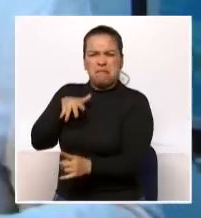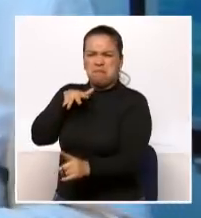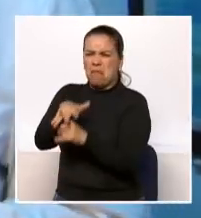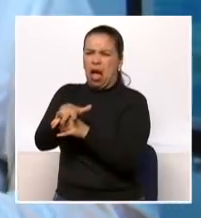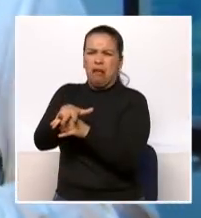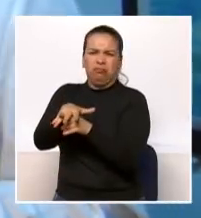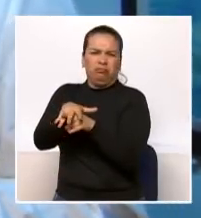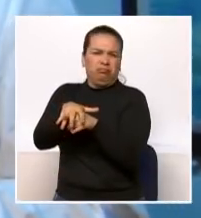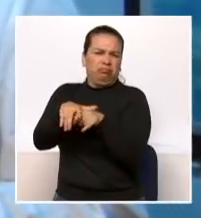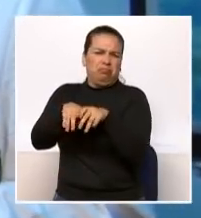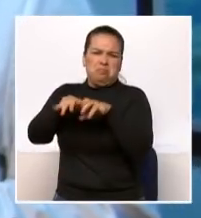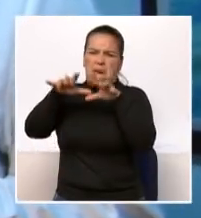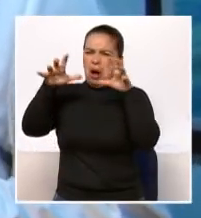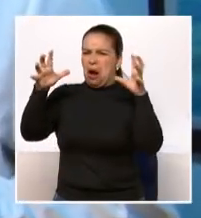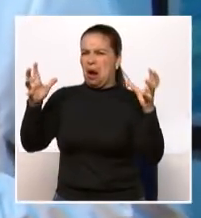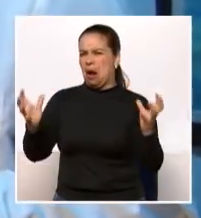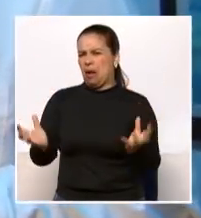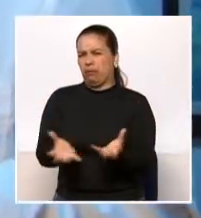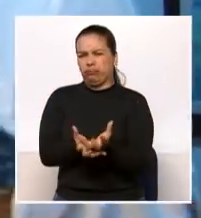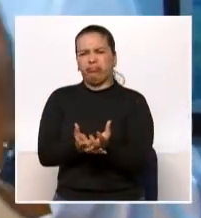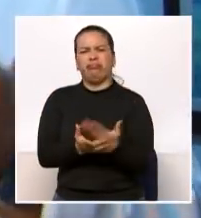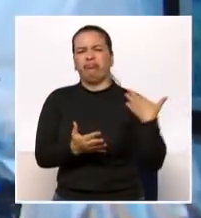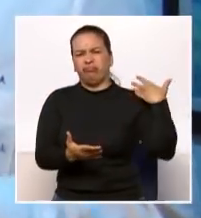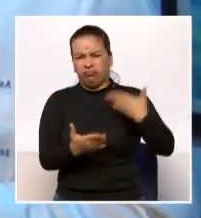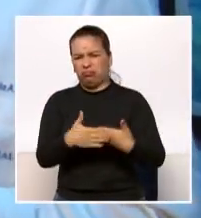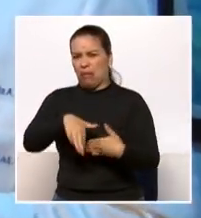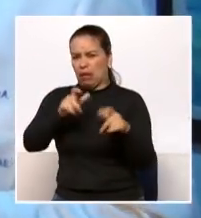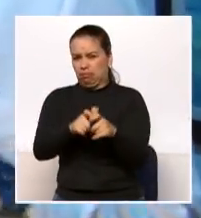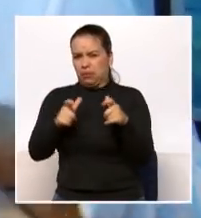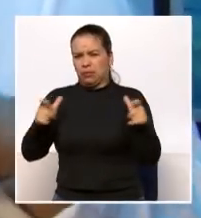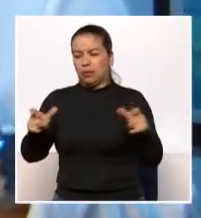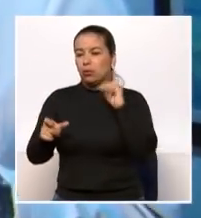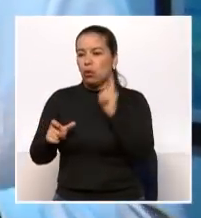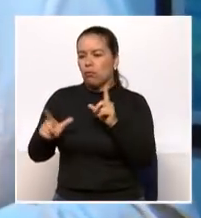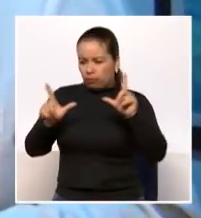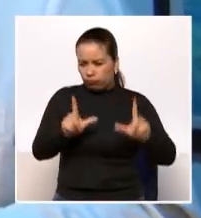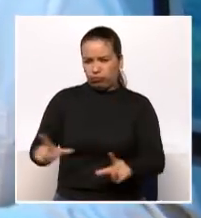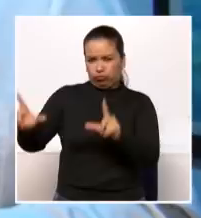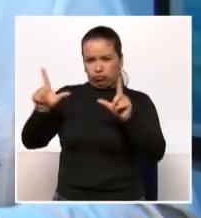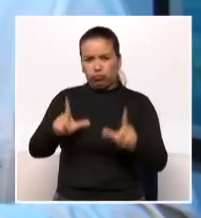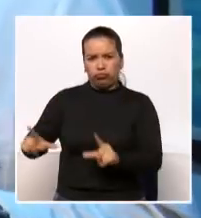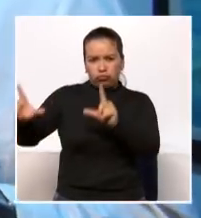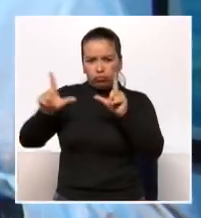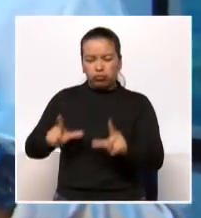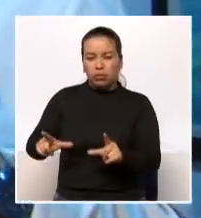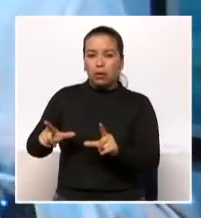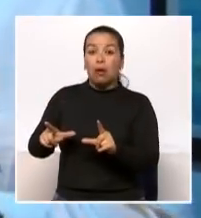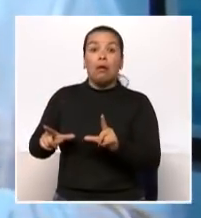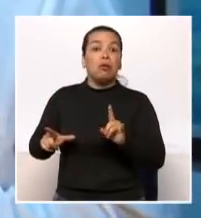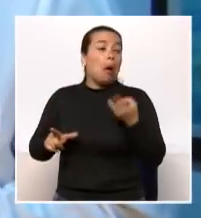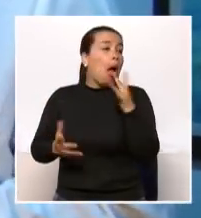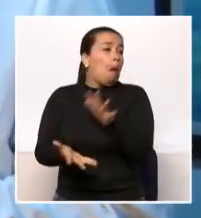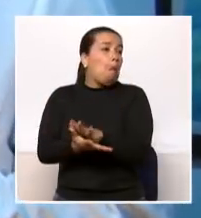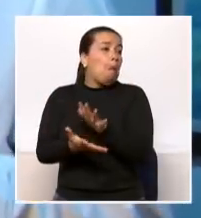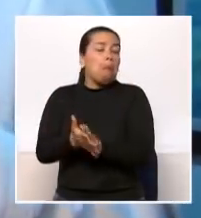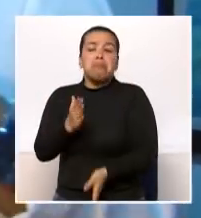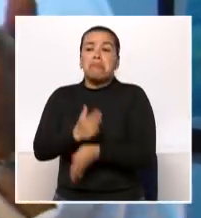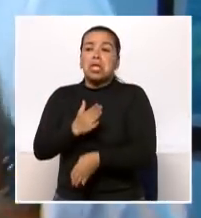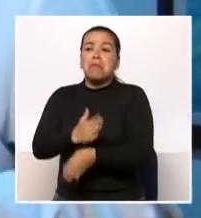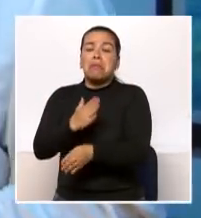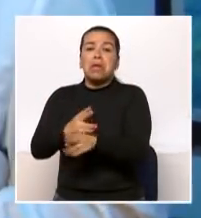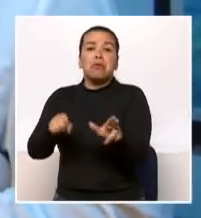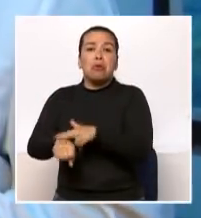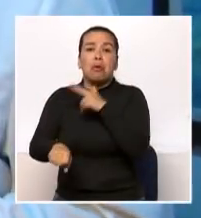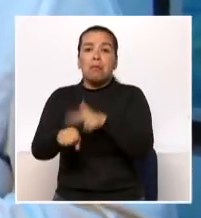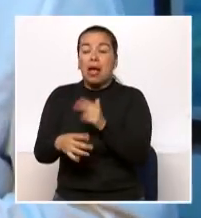que está tomando fuerza en los últimos años por un factor pronóstico, porque pues realmente si se deja avanzar un hígado graso puede